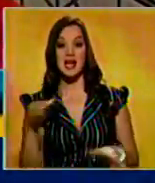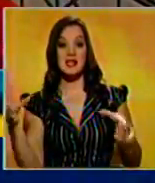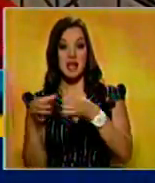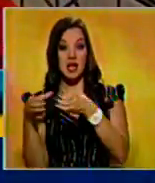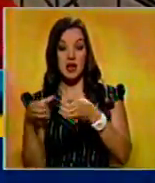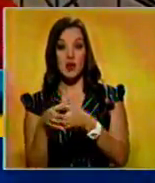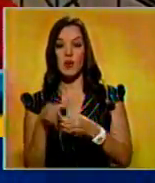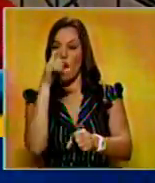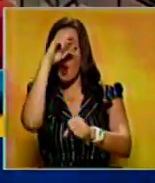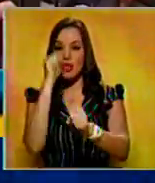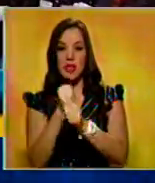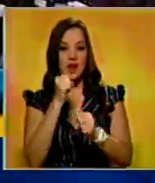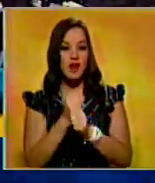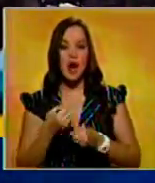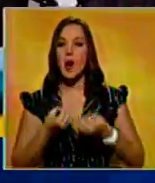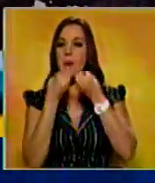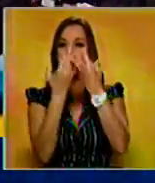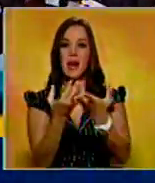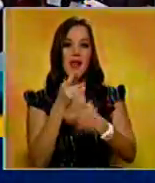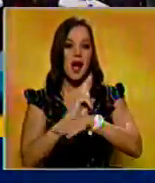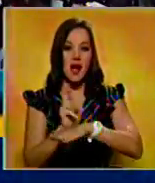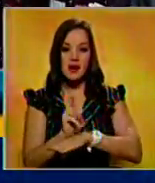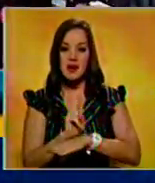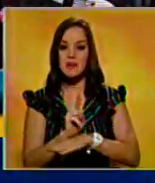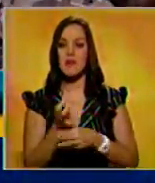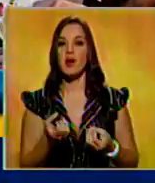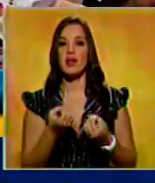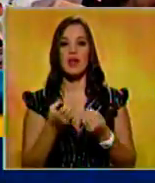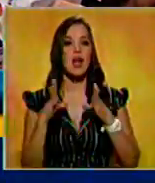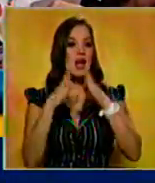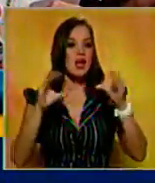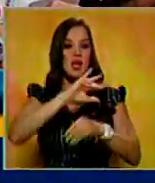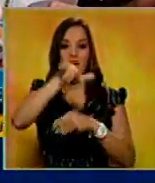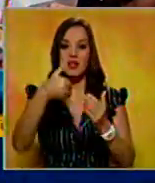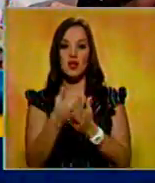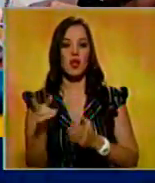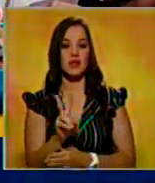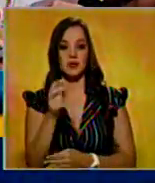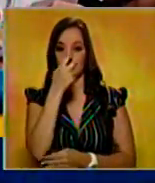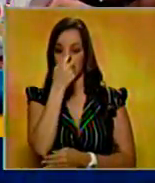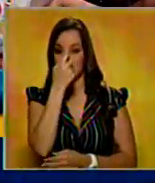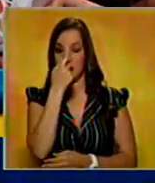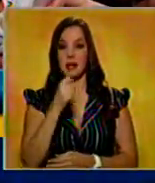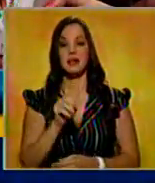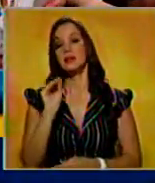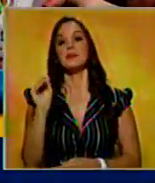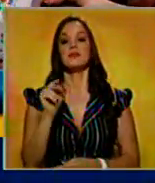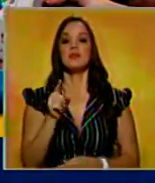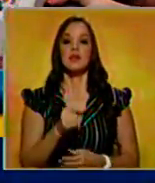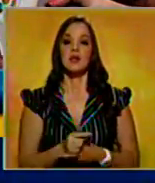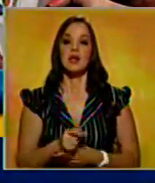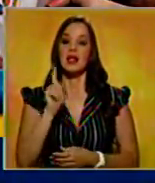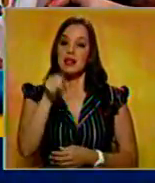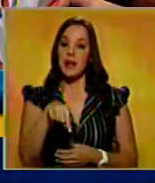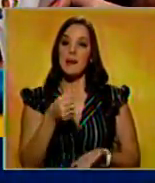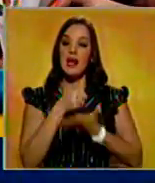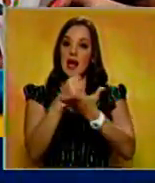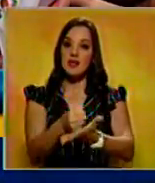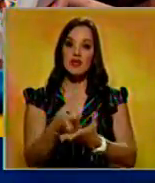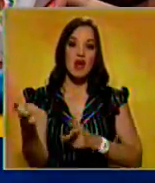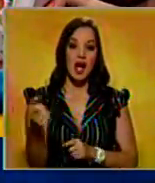ofrecer una rápida capacidad de respuesta a lo largo de la Gran Caracas. Coadyuvar a la atención primaria de la emergencia en